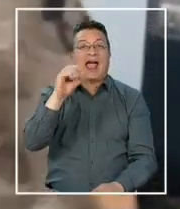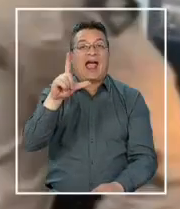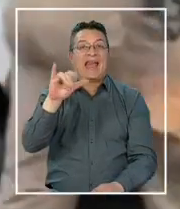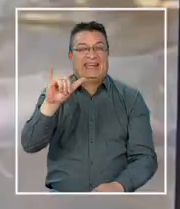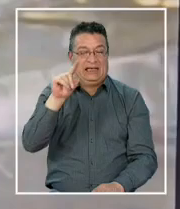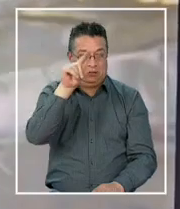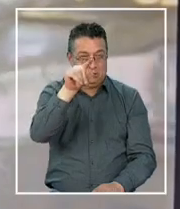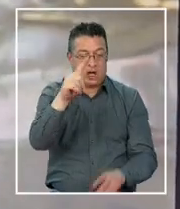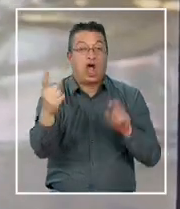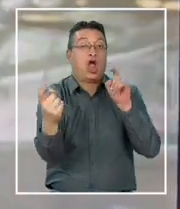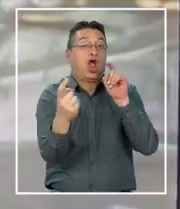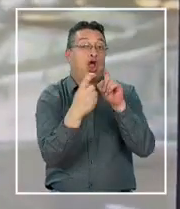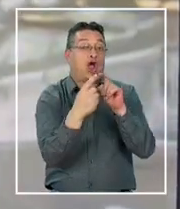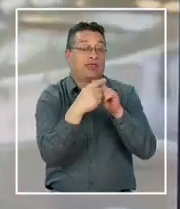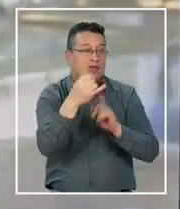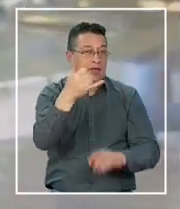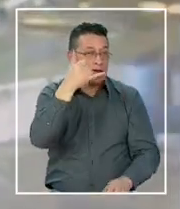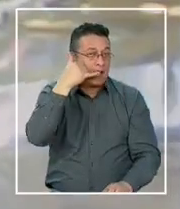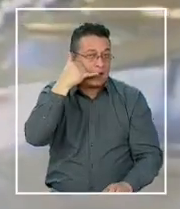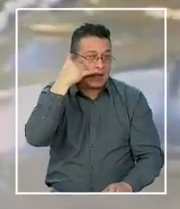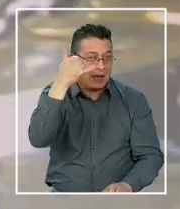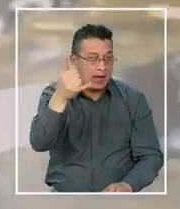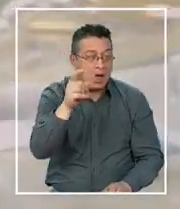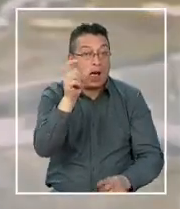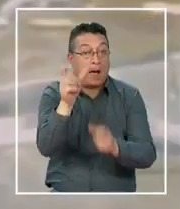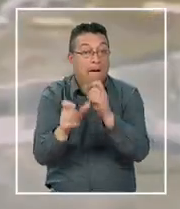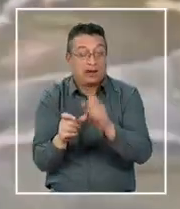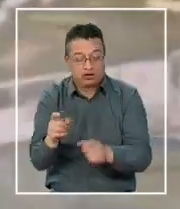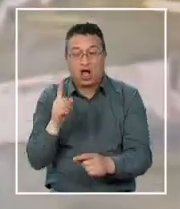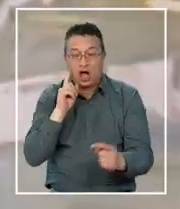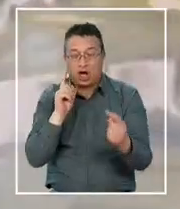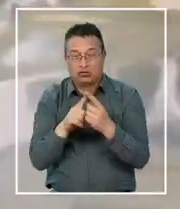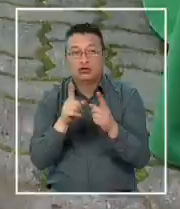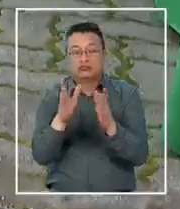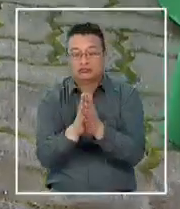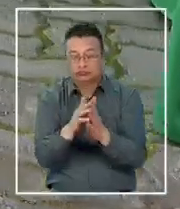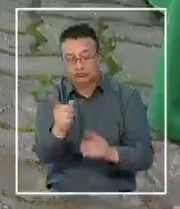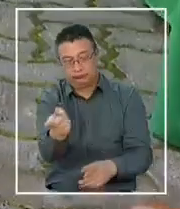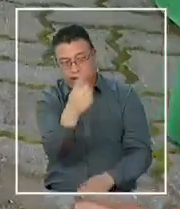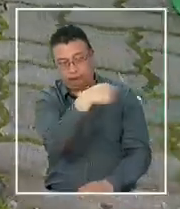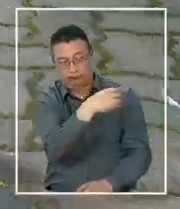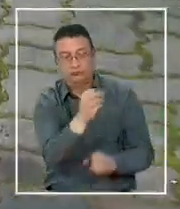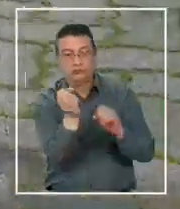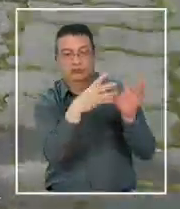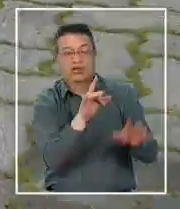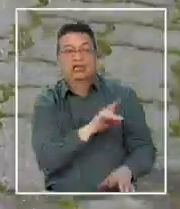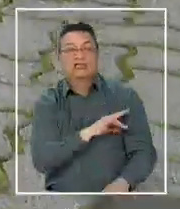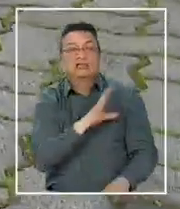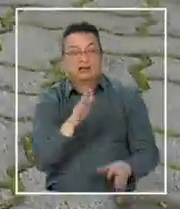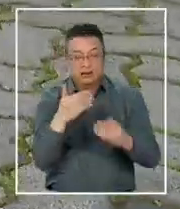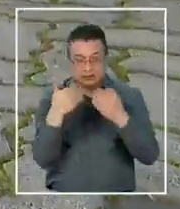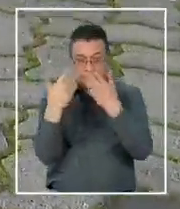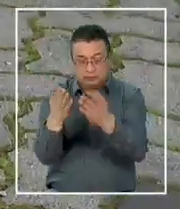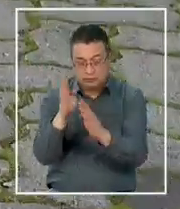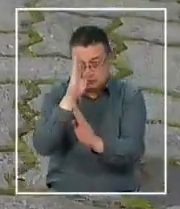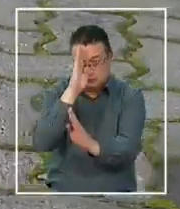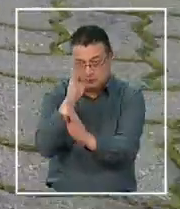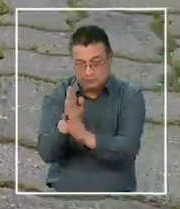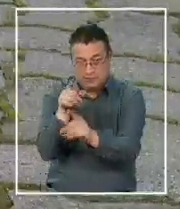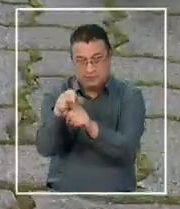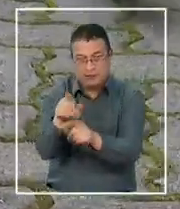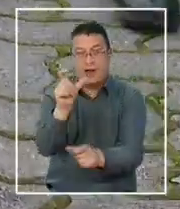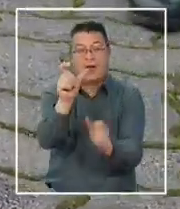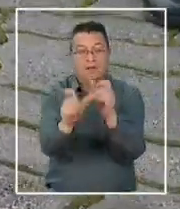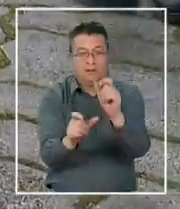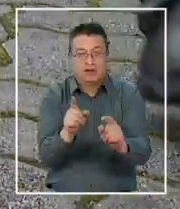contactan a una persona con el objeto de que transportara la droga hasta chile para entregársela a unos